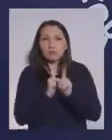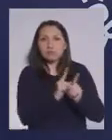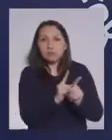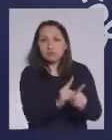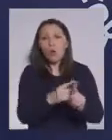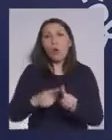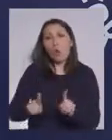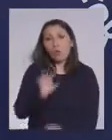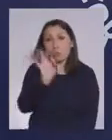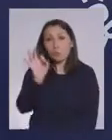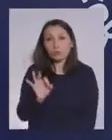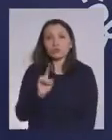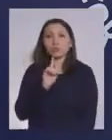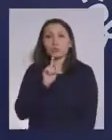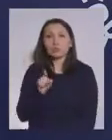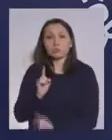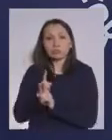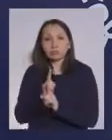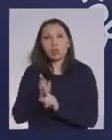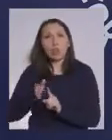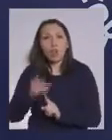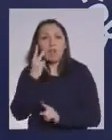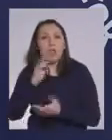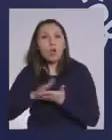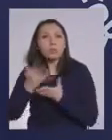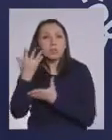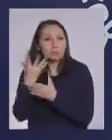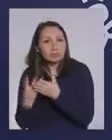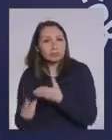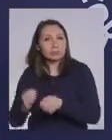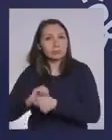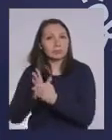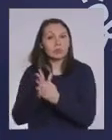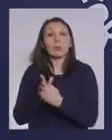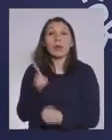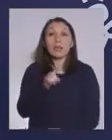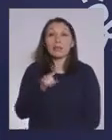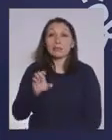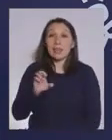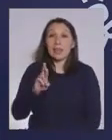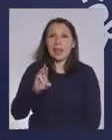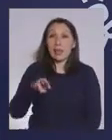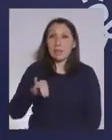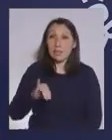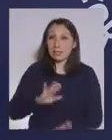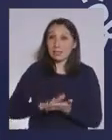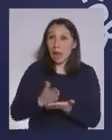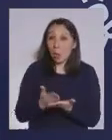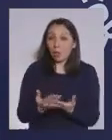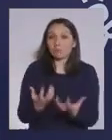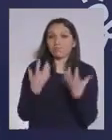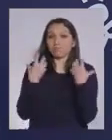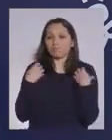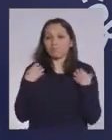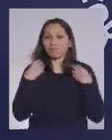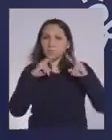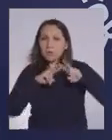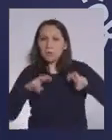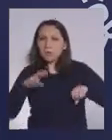se encuentran hoy día en seguimiento por lo tanto la seremi de salud quienes son los responsables de hacer la investigación